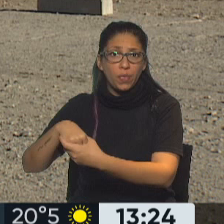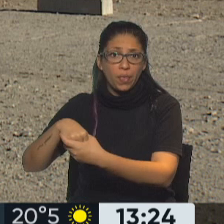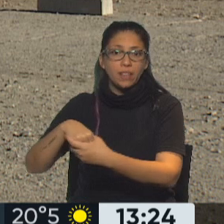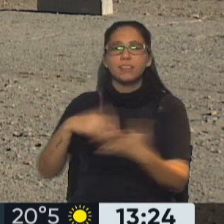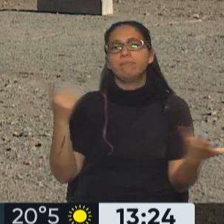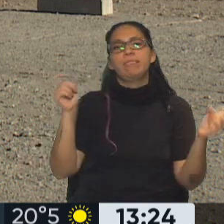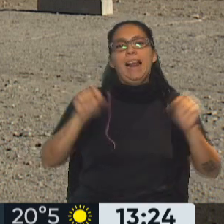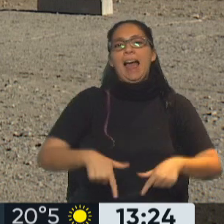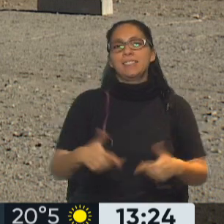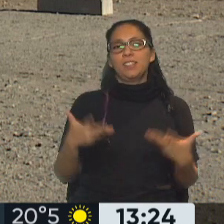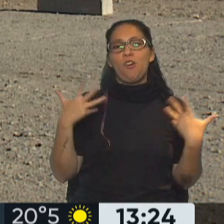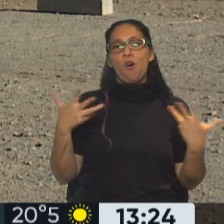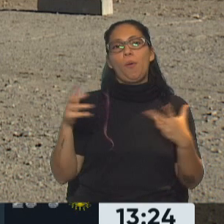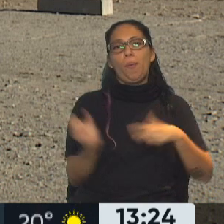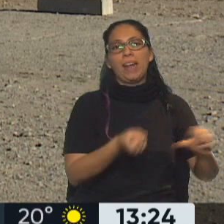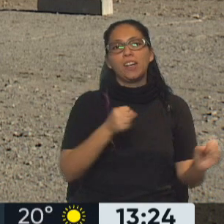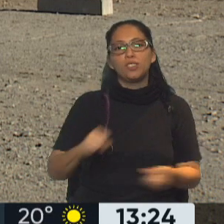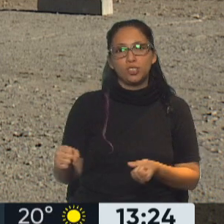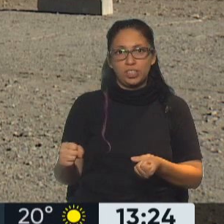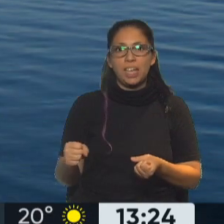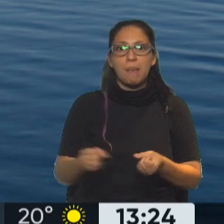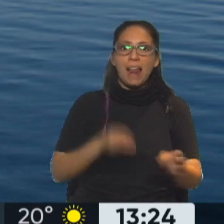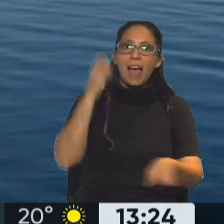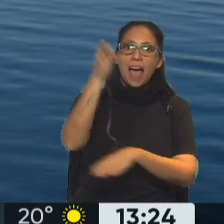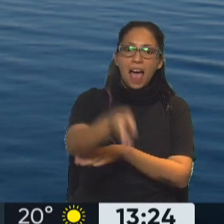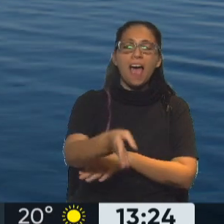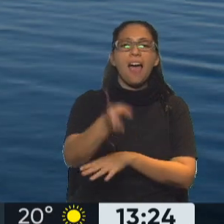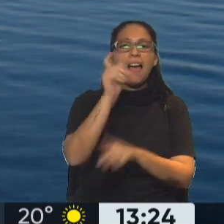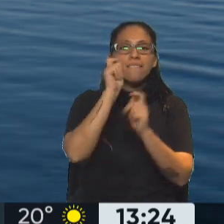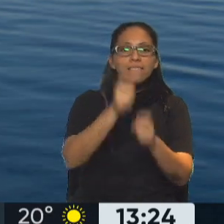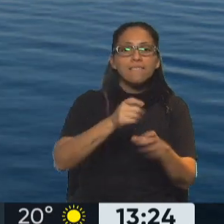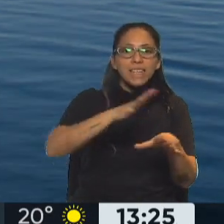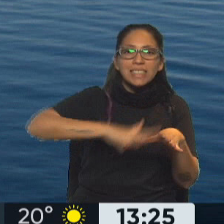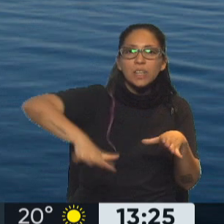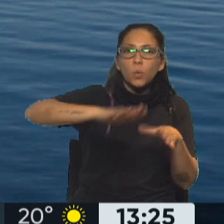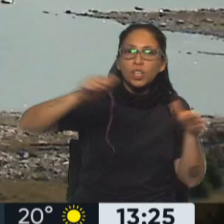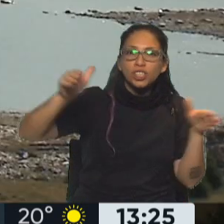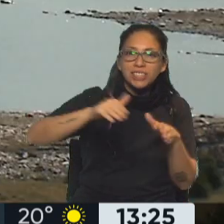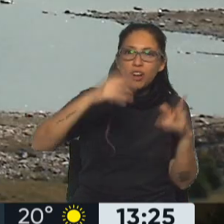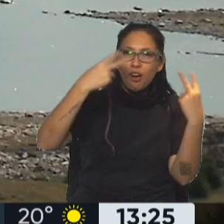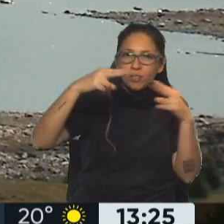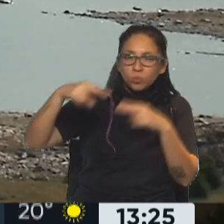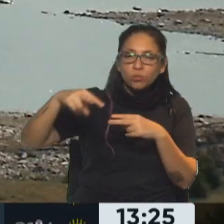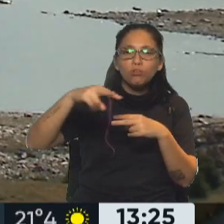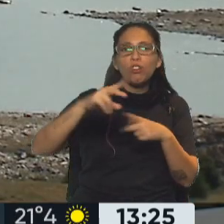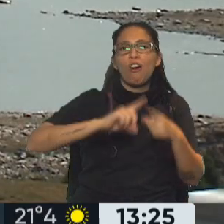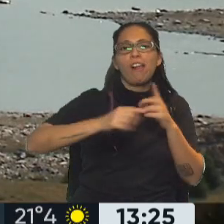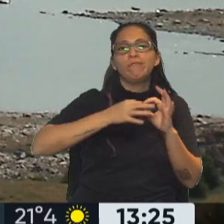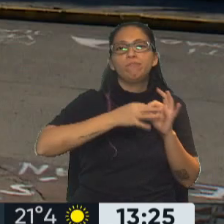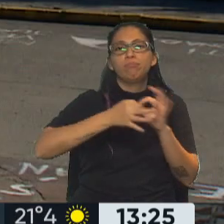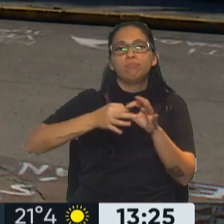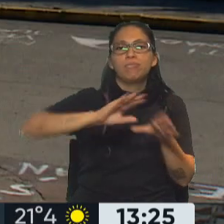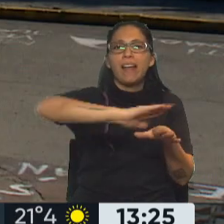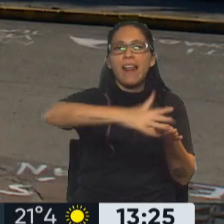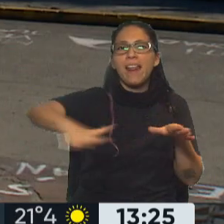el clásico de Bariloche no para poder ir a visitar el circuito chico y todo lo que esté relacionado con con el